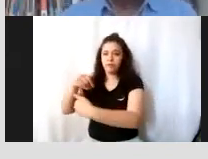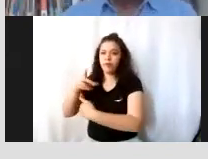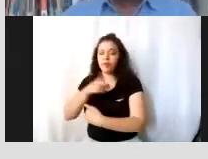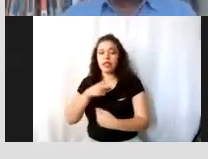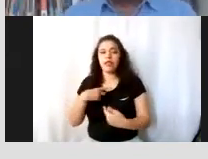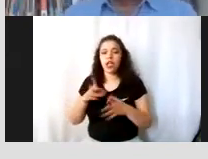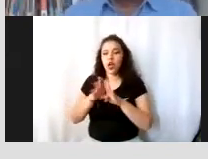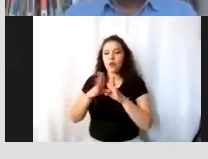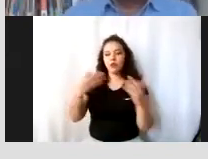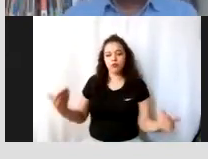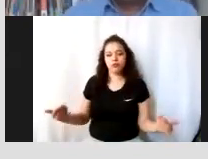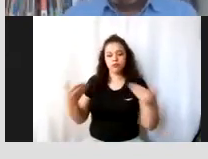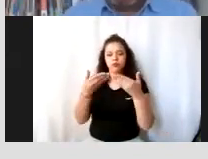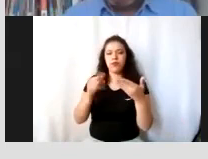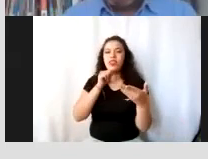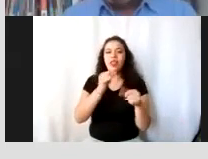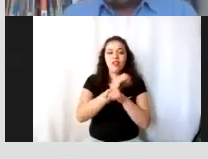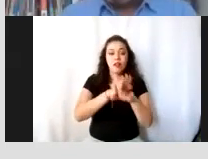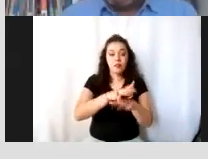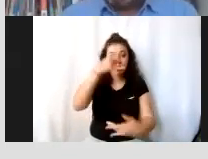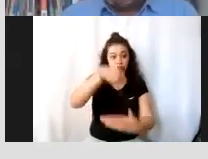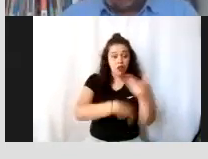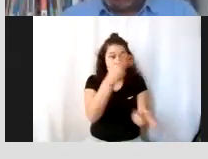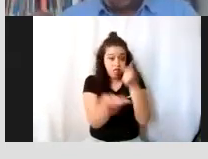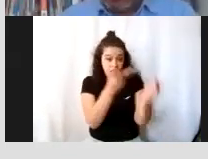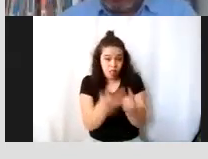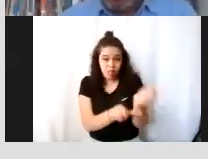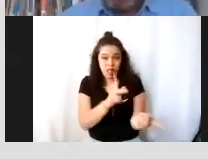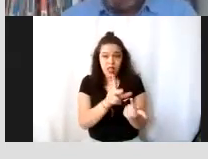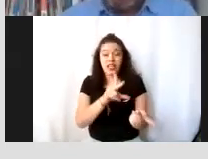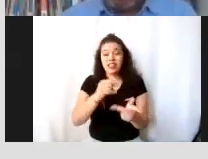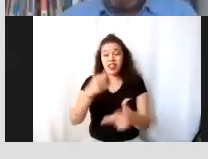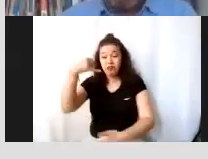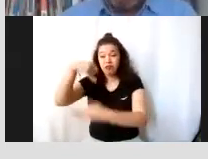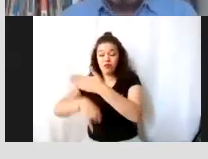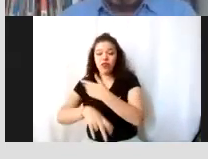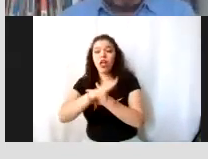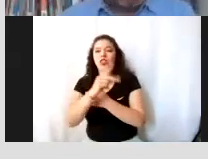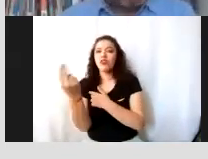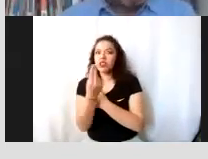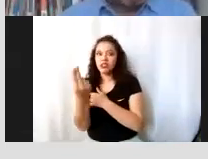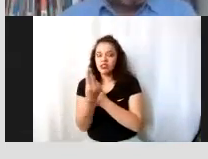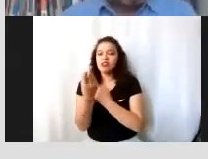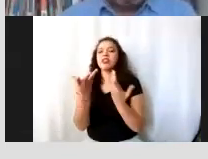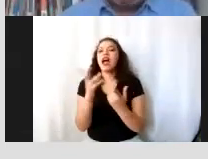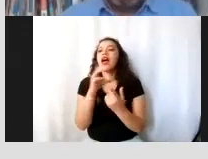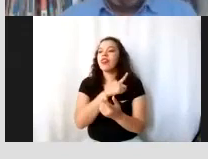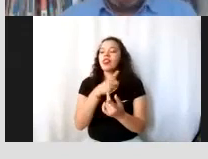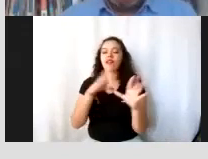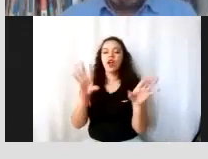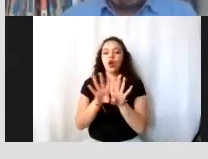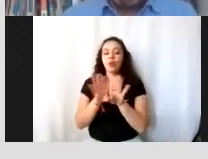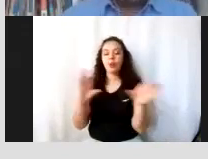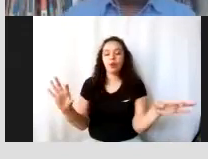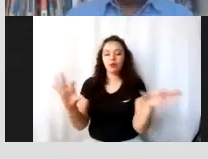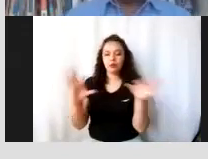proporcionalidad. No recabar más datos personales que aquellos que sean estrictamente necesarios para la finalidad